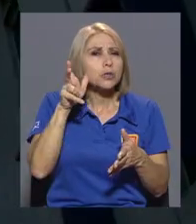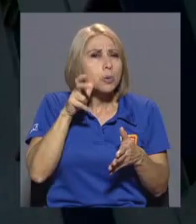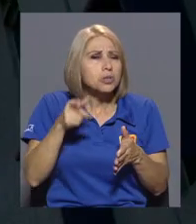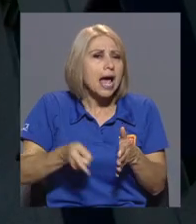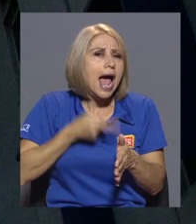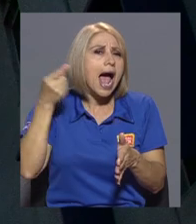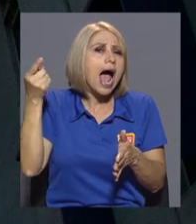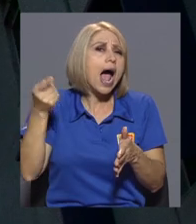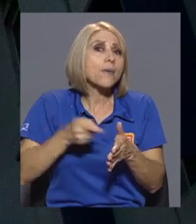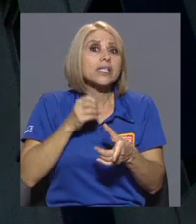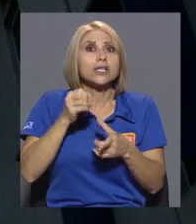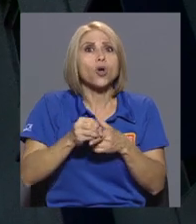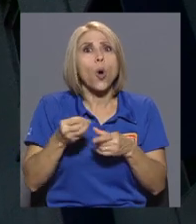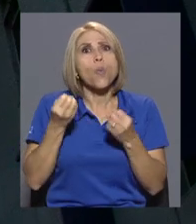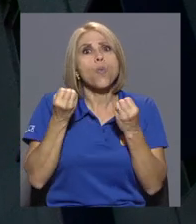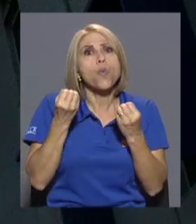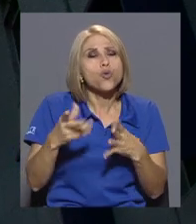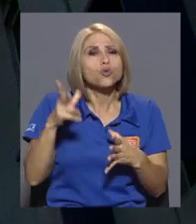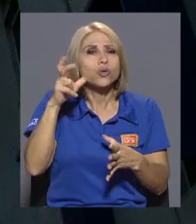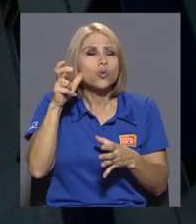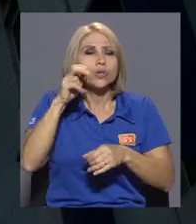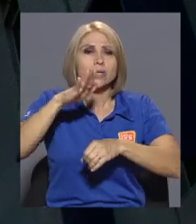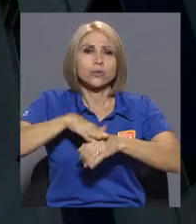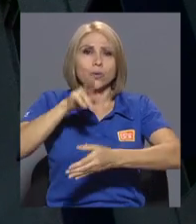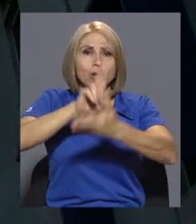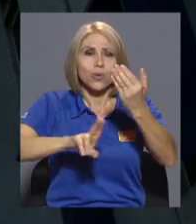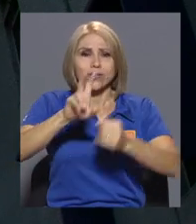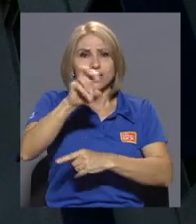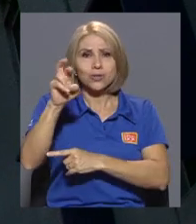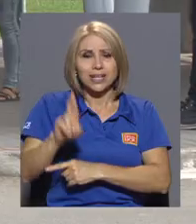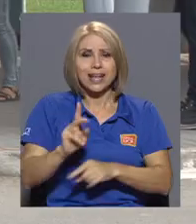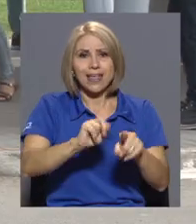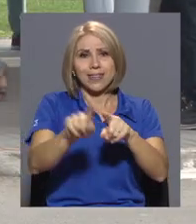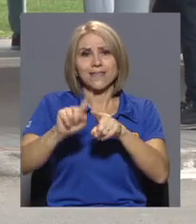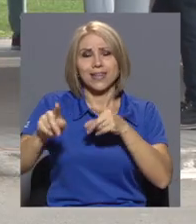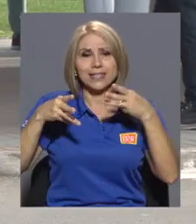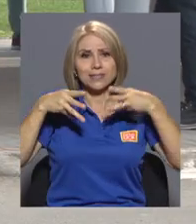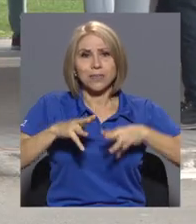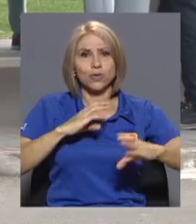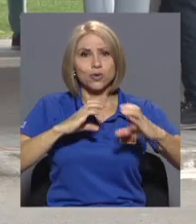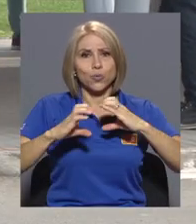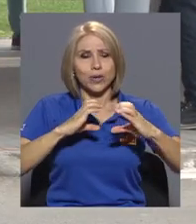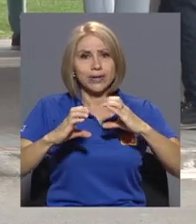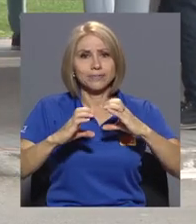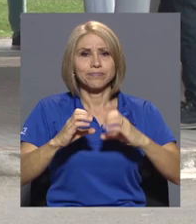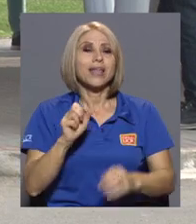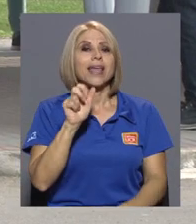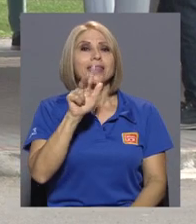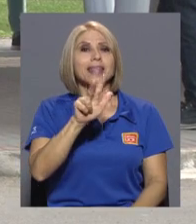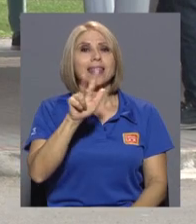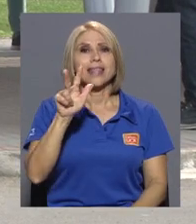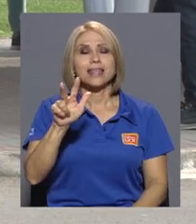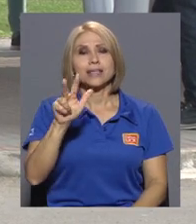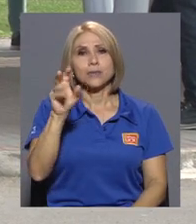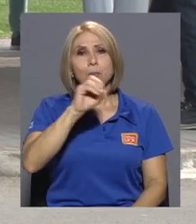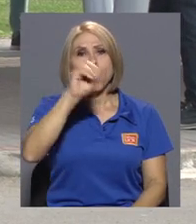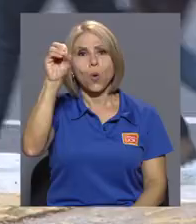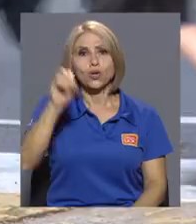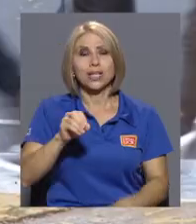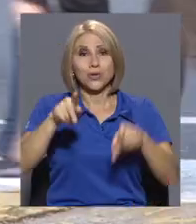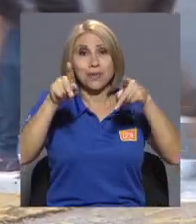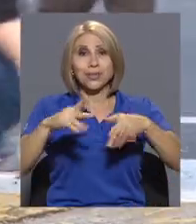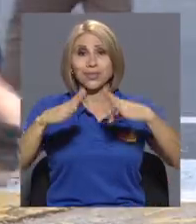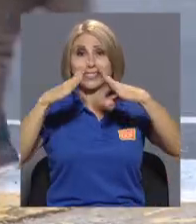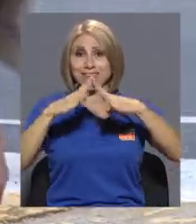sobre la universidad de costa rica en diferente medios de comunicación y que un 33 por ciento de la población del país